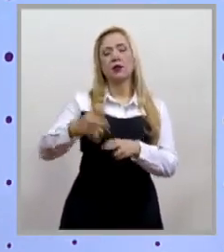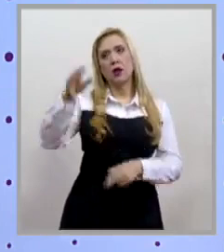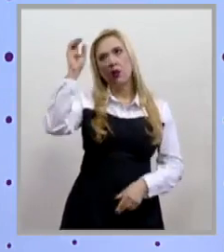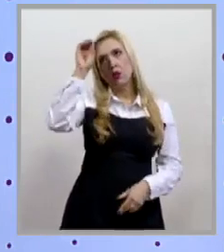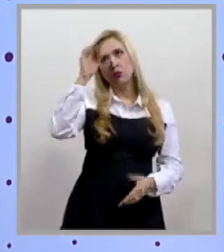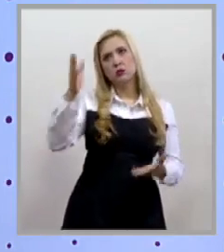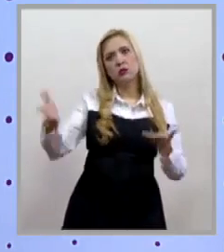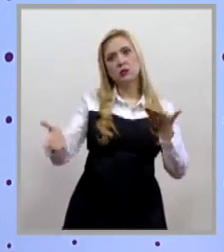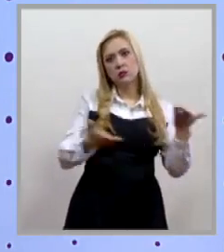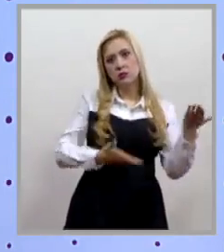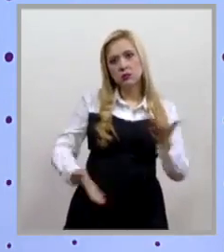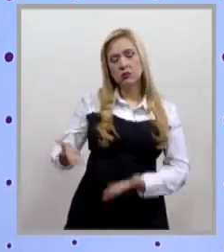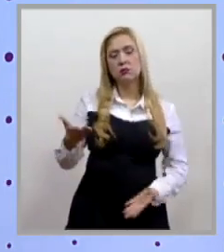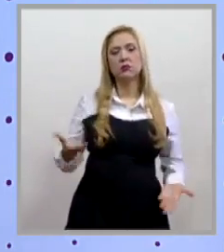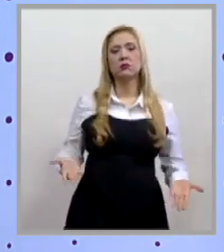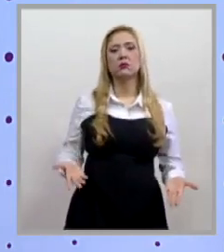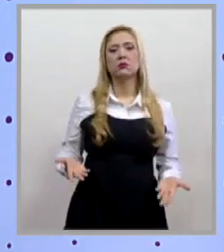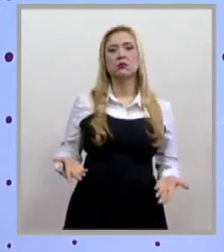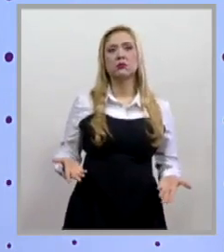nivel eh,